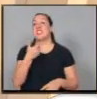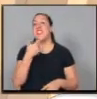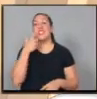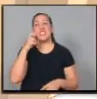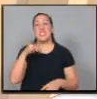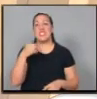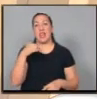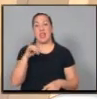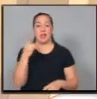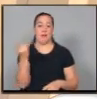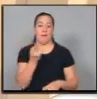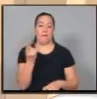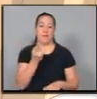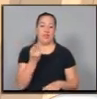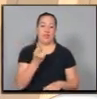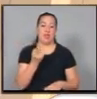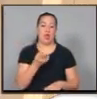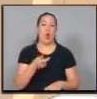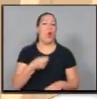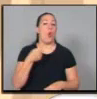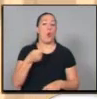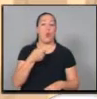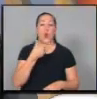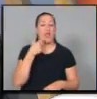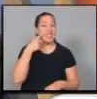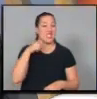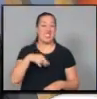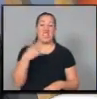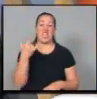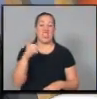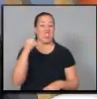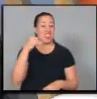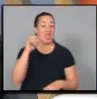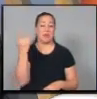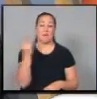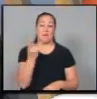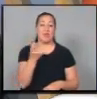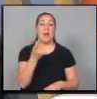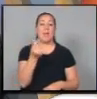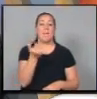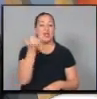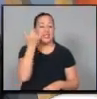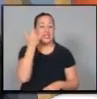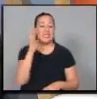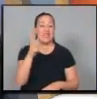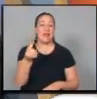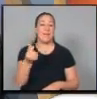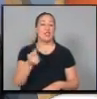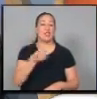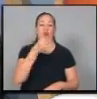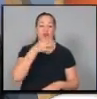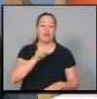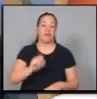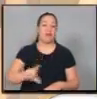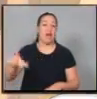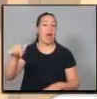mentira, es lo que está diciendo el gobierno. Las cuotas sin interés eran mentira, te estaban inflando el precio. Ahora no pueden inflarte más el precio, entonces